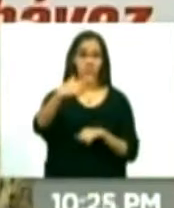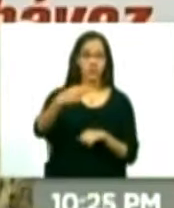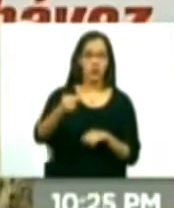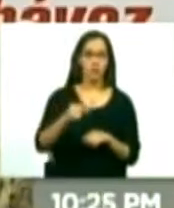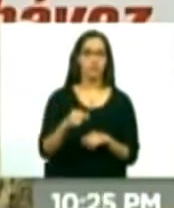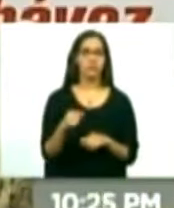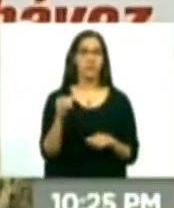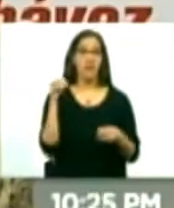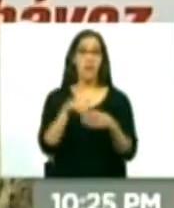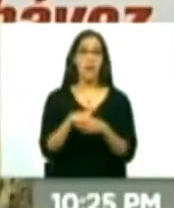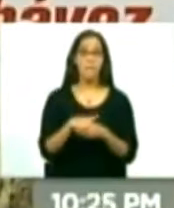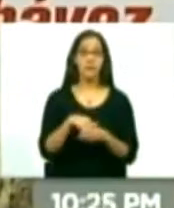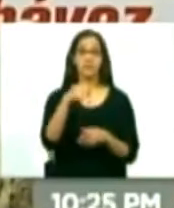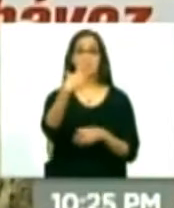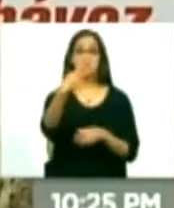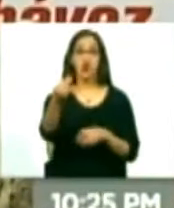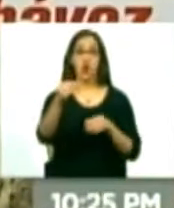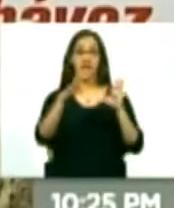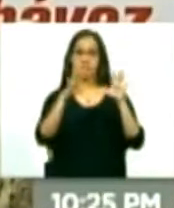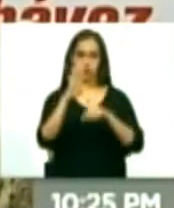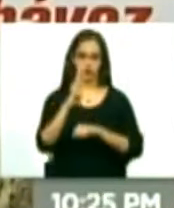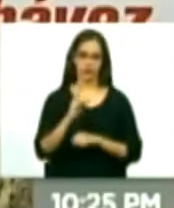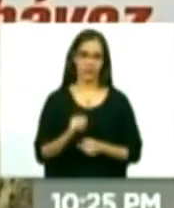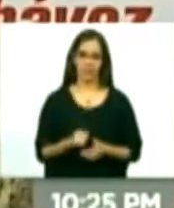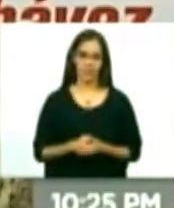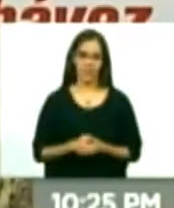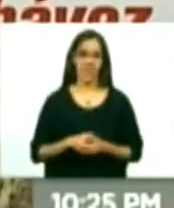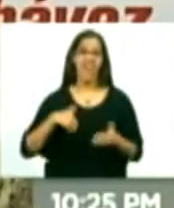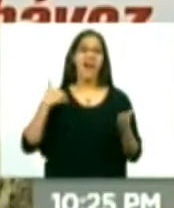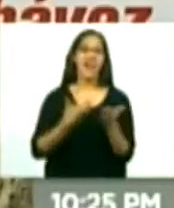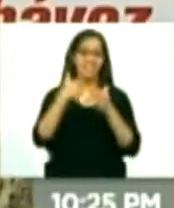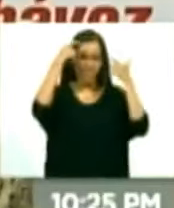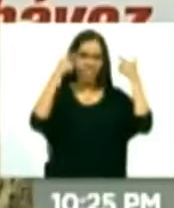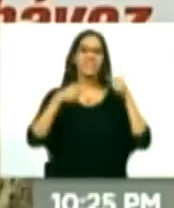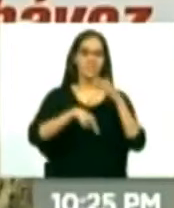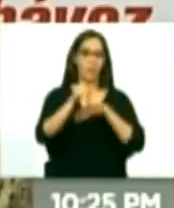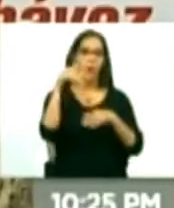verdad que votan no 14, ¿viste? Hasta los chavistas vamos a votar.